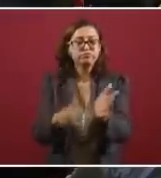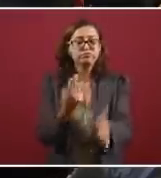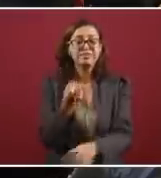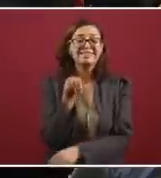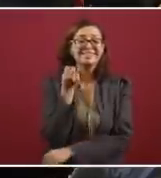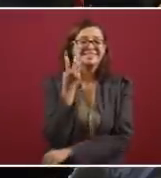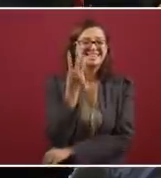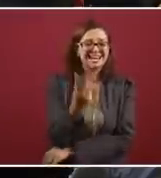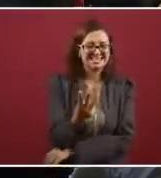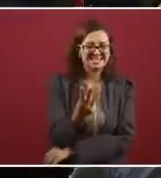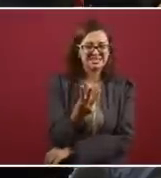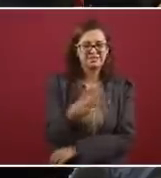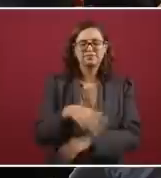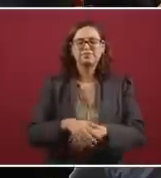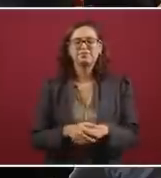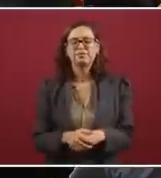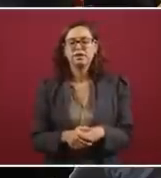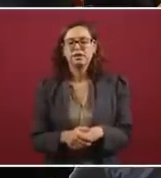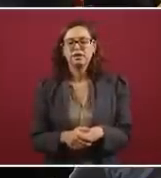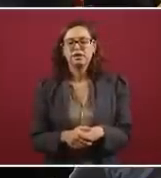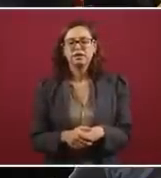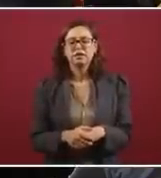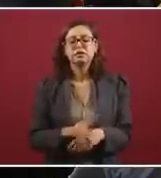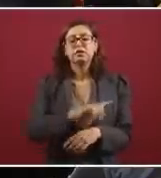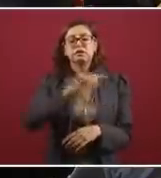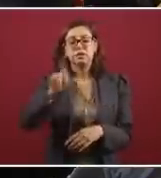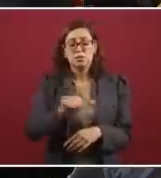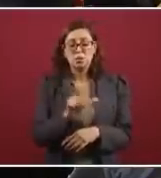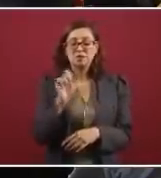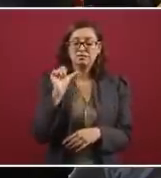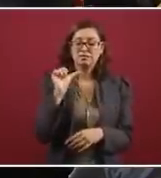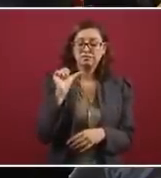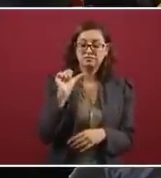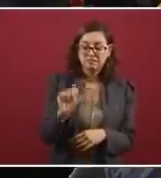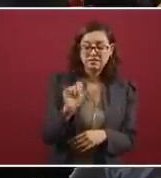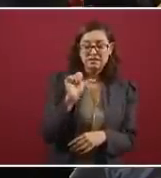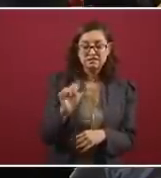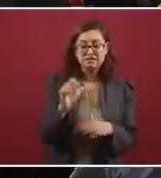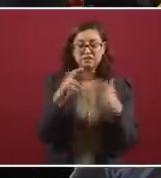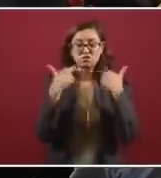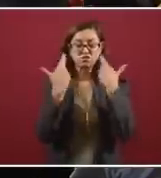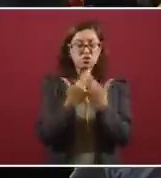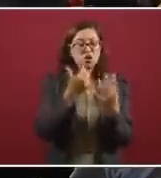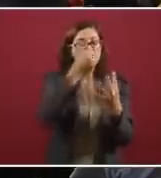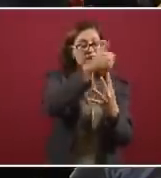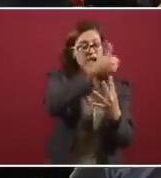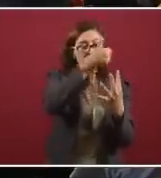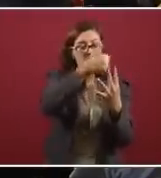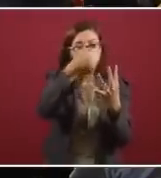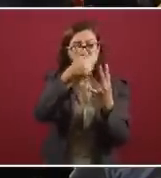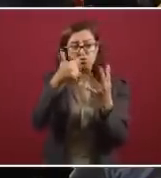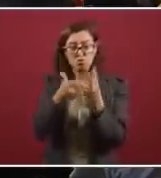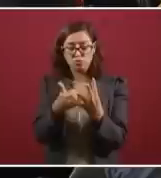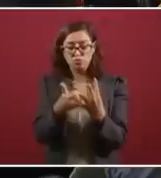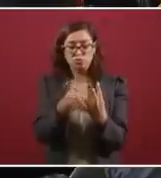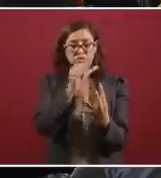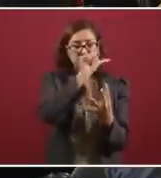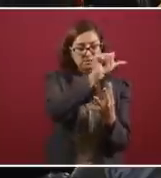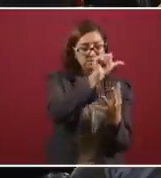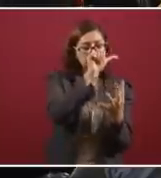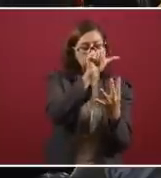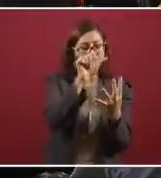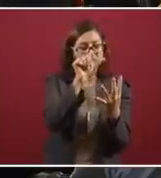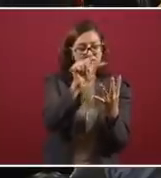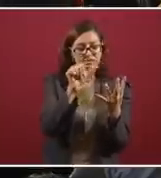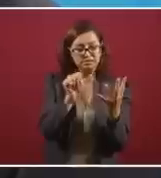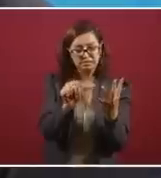generales y 16 con cada una de las empresas transportistas. El ciudadano presidente de México, entre